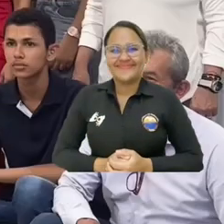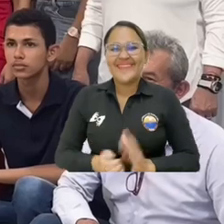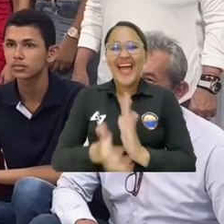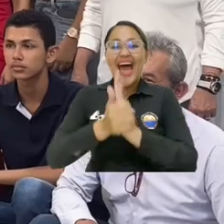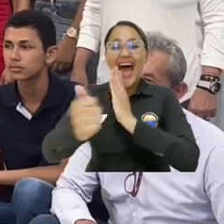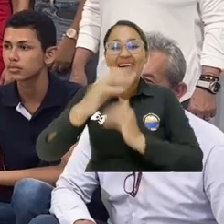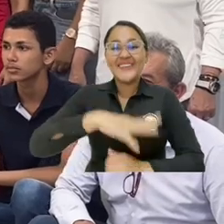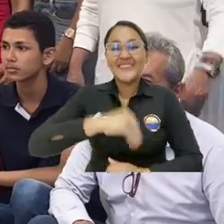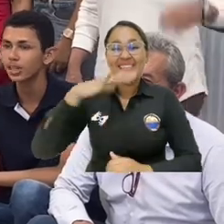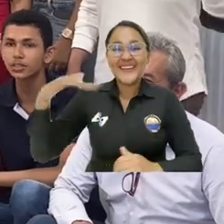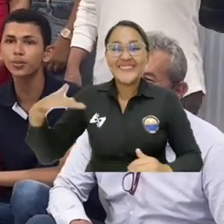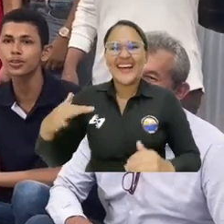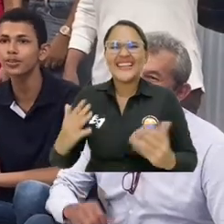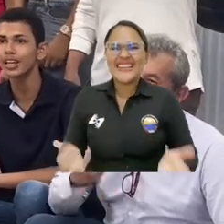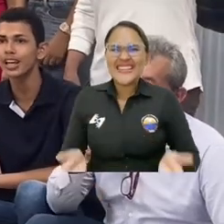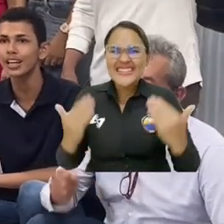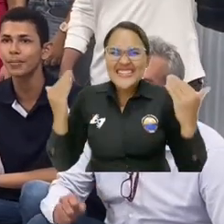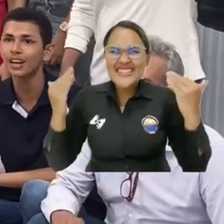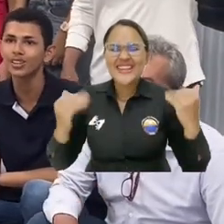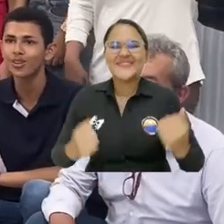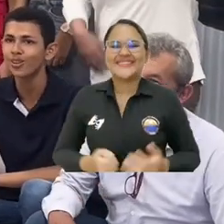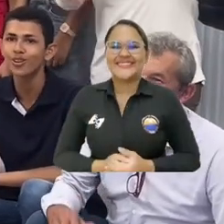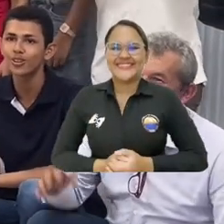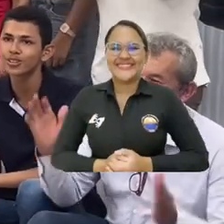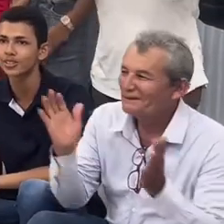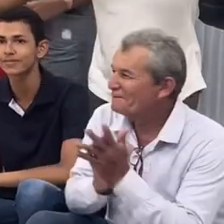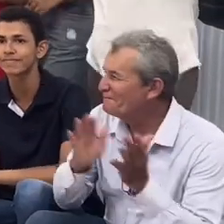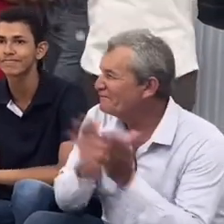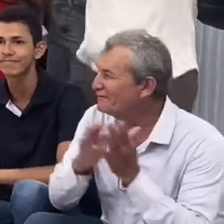Con talento Magdalena, más